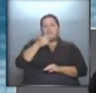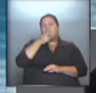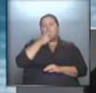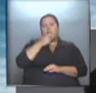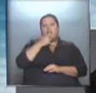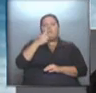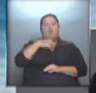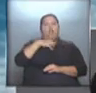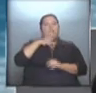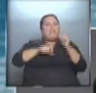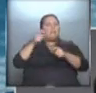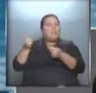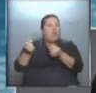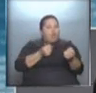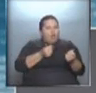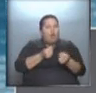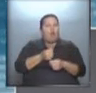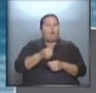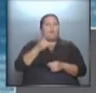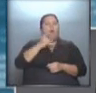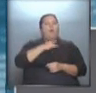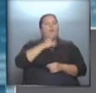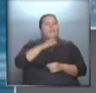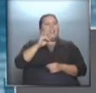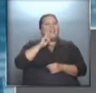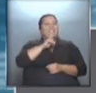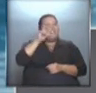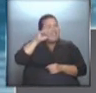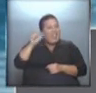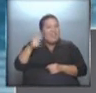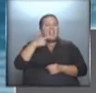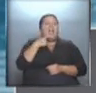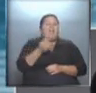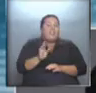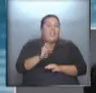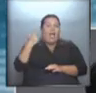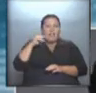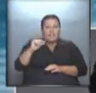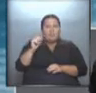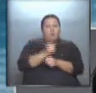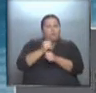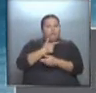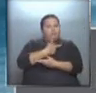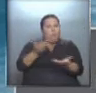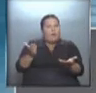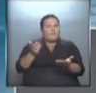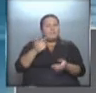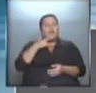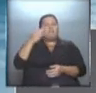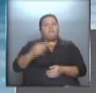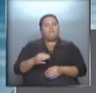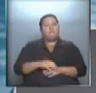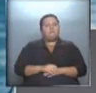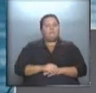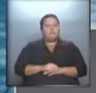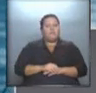índice de confianza del consumidor que elabora la Universidad Torcuato de Itela acredita, hace poco salió publicado, acredita, digamos,